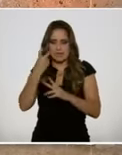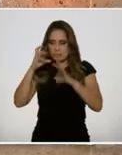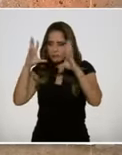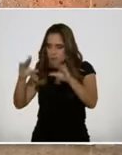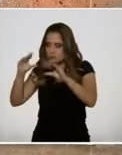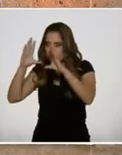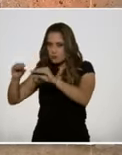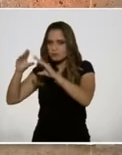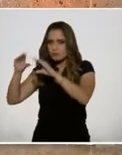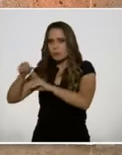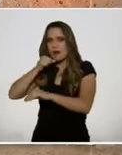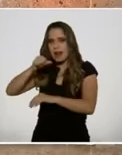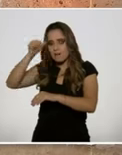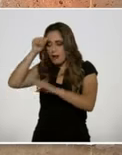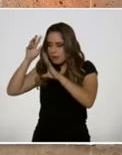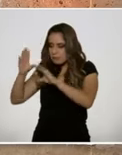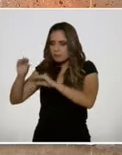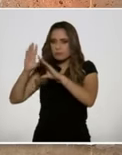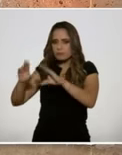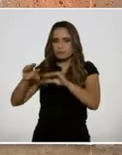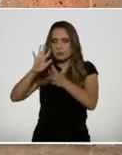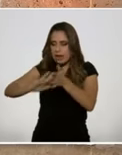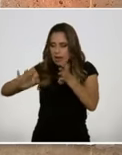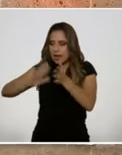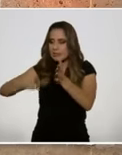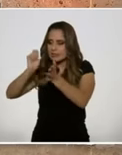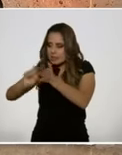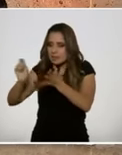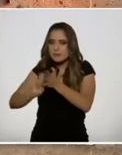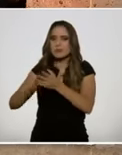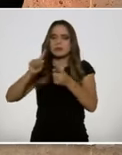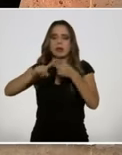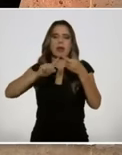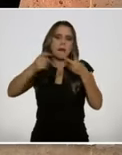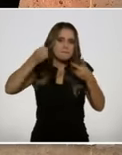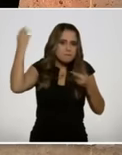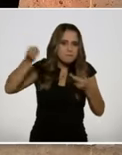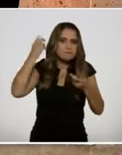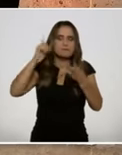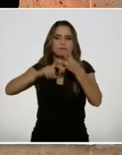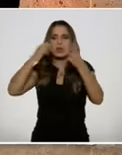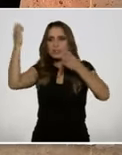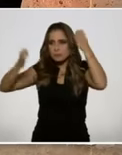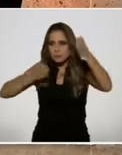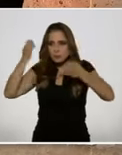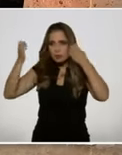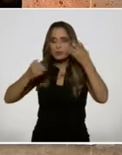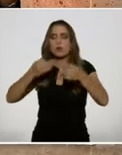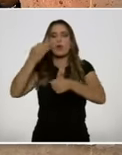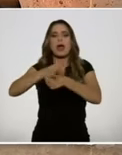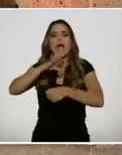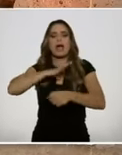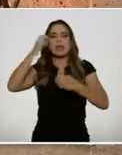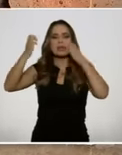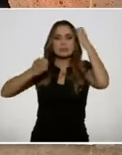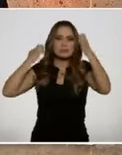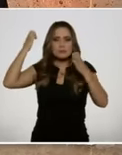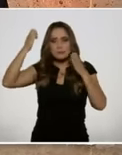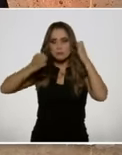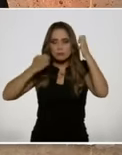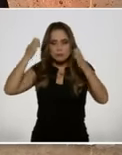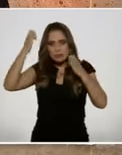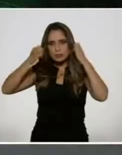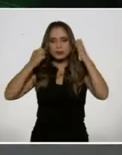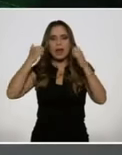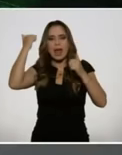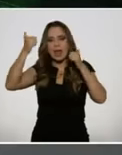arrancar ese programa. Entonces, así como ese, vamos a tener foros, vamos a tener exposiciones. Ahorita tenemos la exposición precisamente de algunas